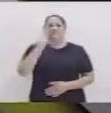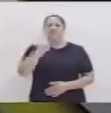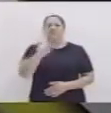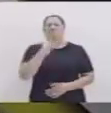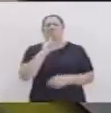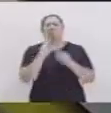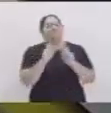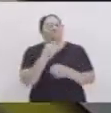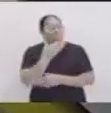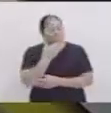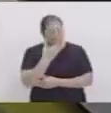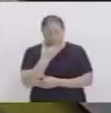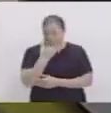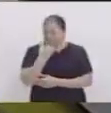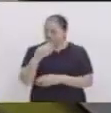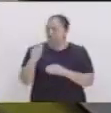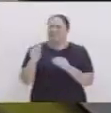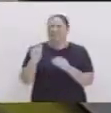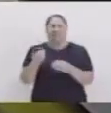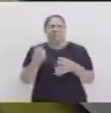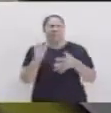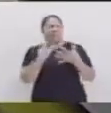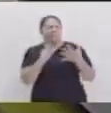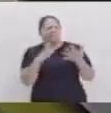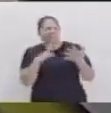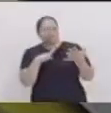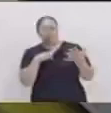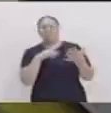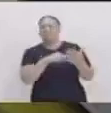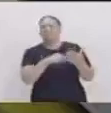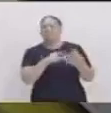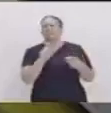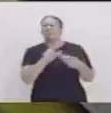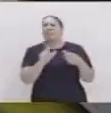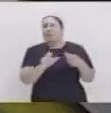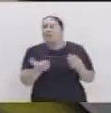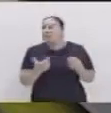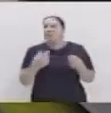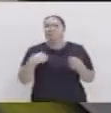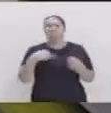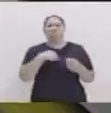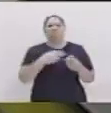qué propiedades tienen los objetos cuando los colocamos con determinada temperatura? Bueno,